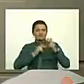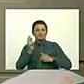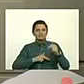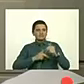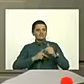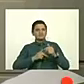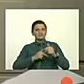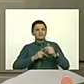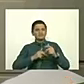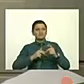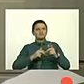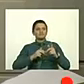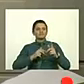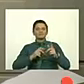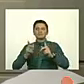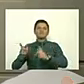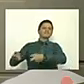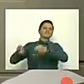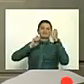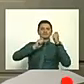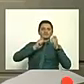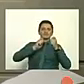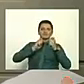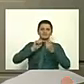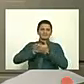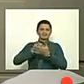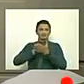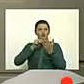consorcio, el contrato de estabilidad jurídica.